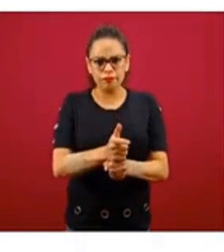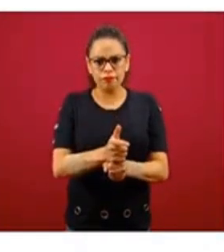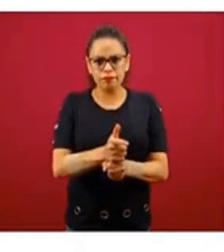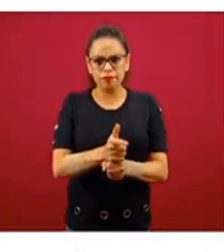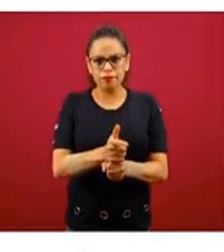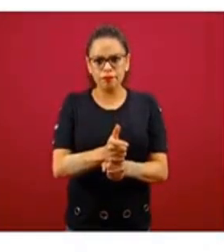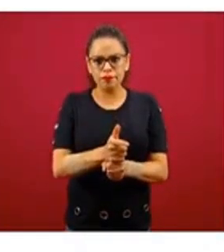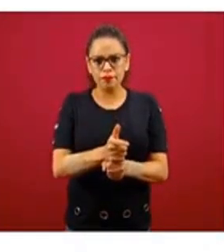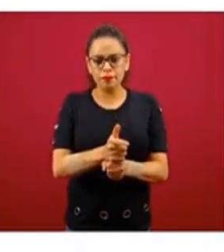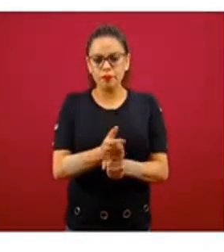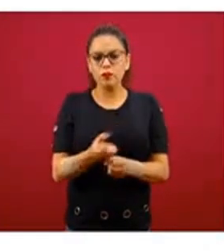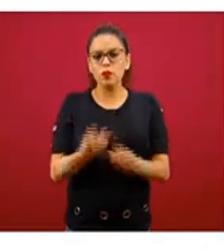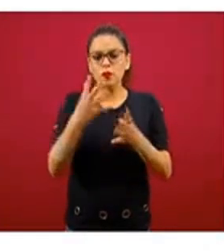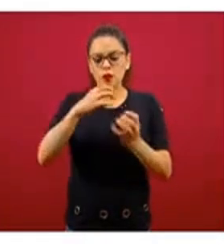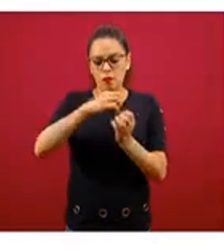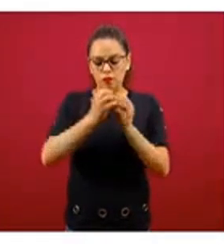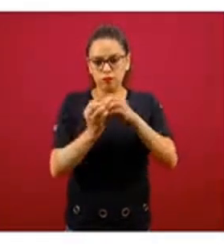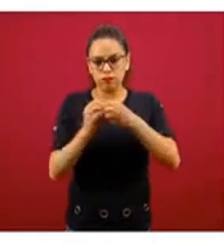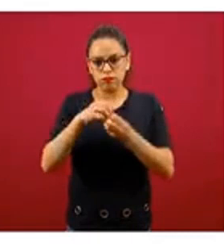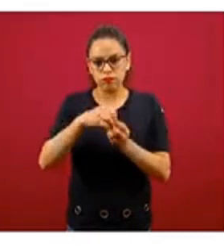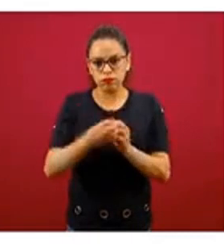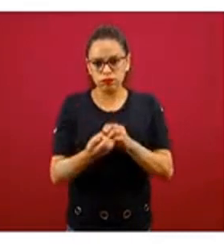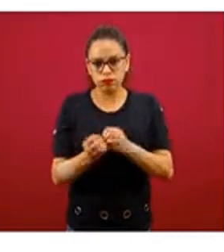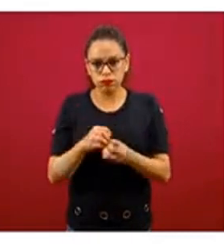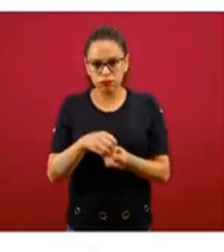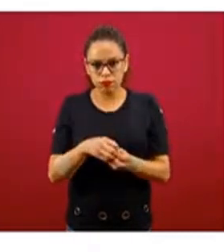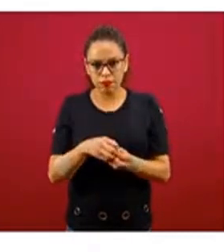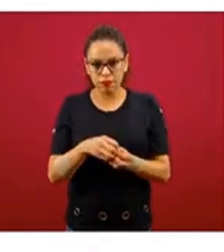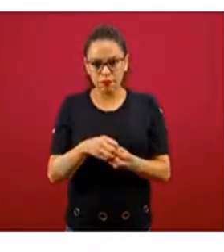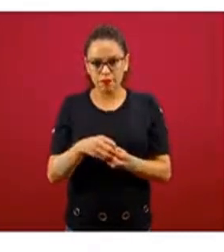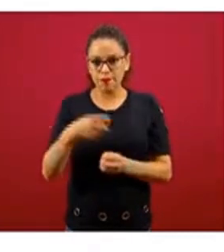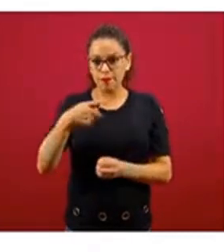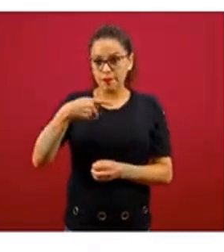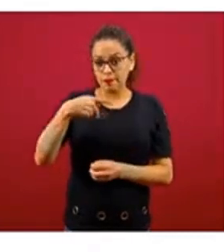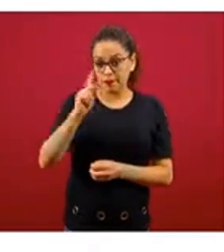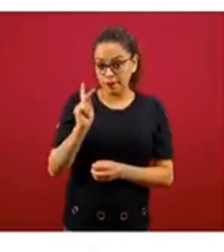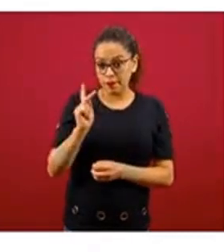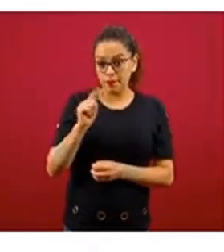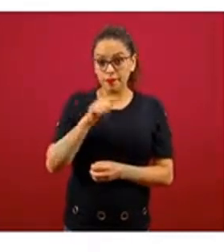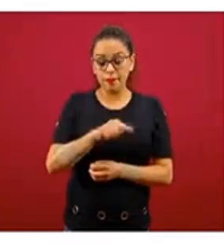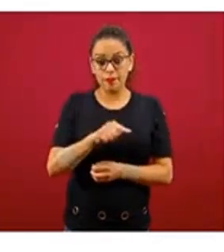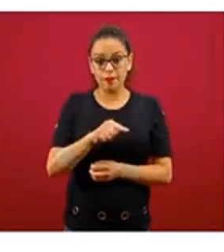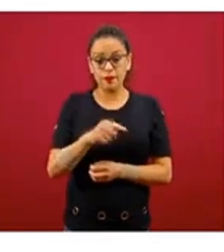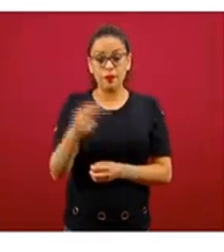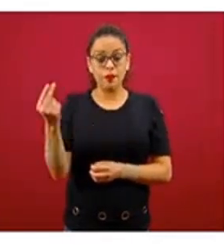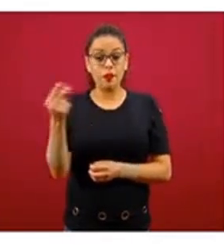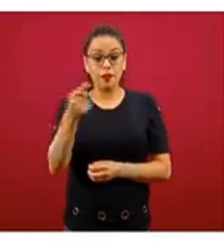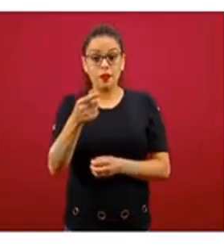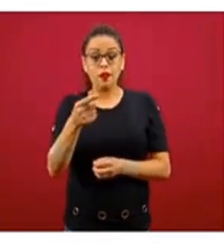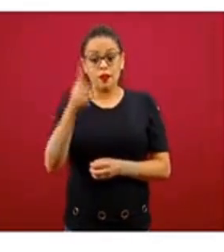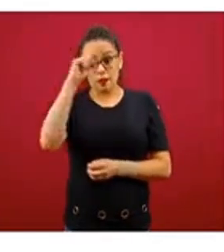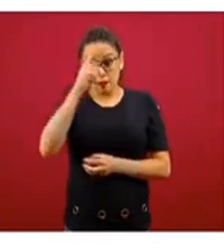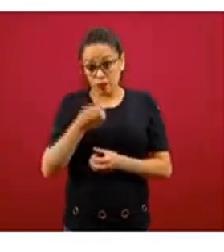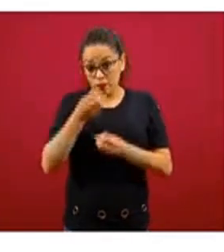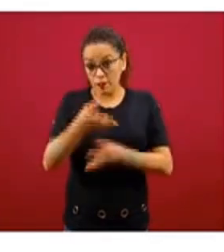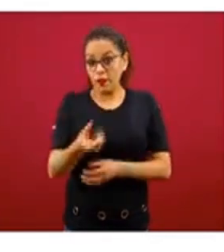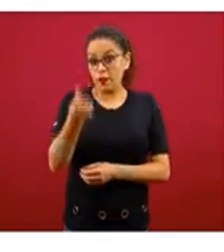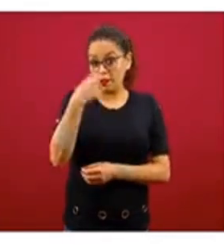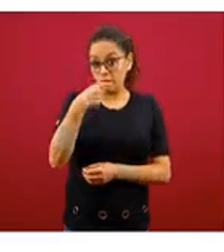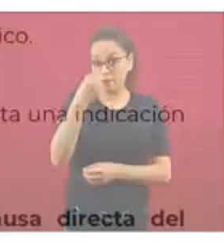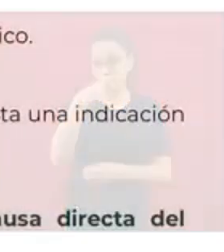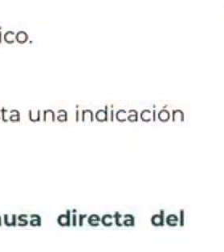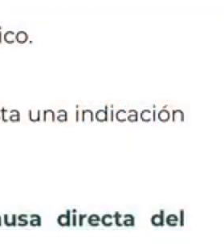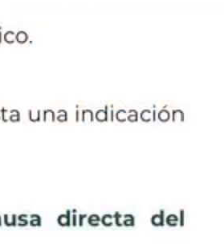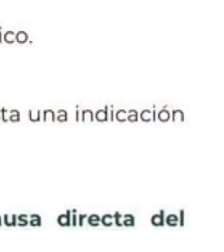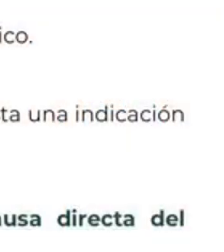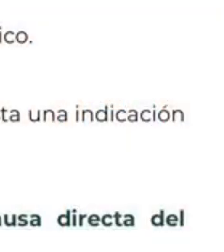cuantificación de una molécula de un dímero D, pero no se recomienda anticoagular a los pacientes, excepto